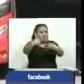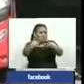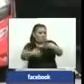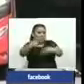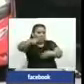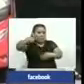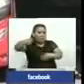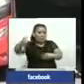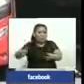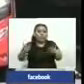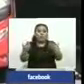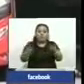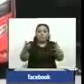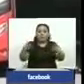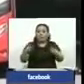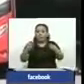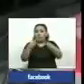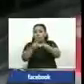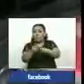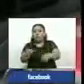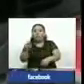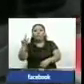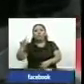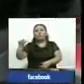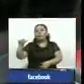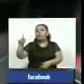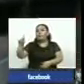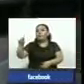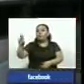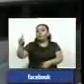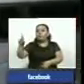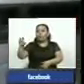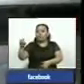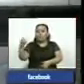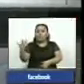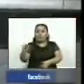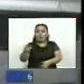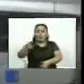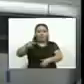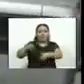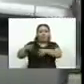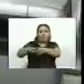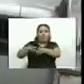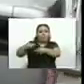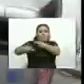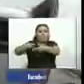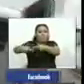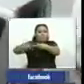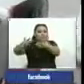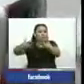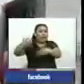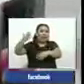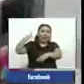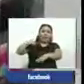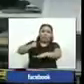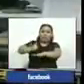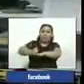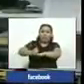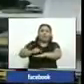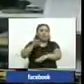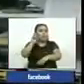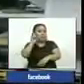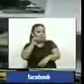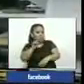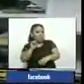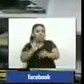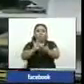ley. La sociedad anónima TUDO ahora la administra la tercera generación después de los socios fundadores. Y hay